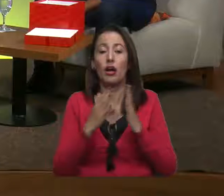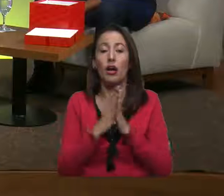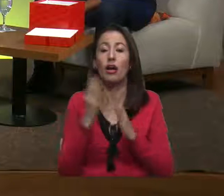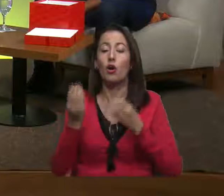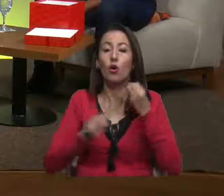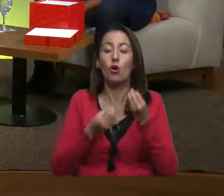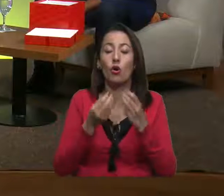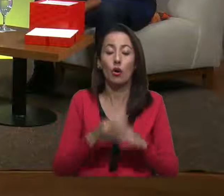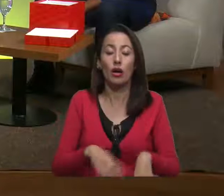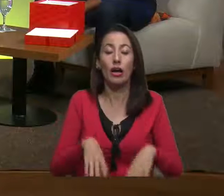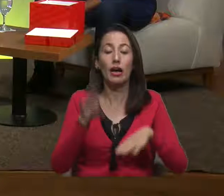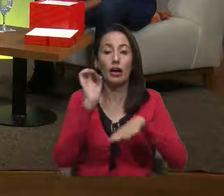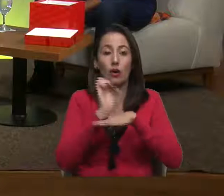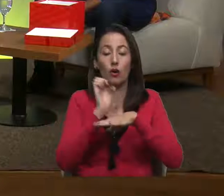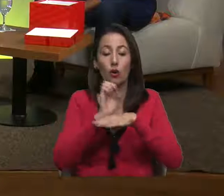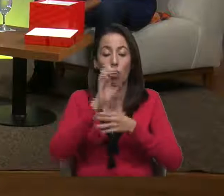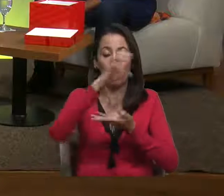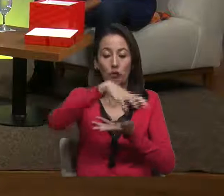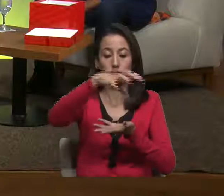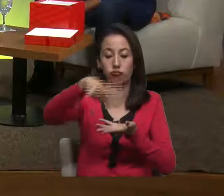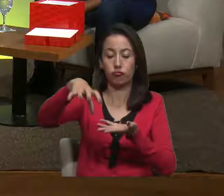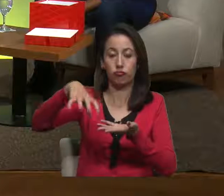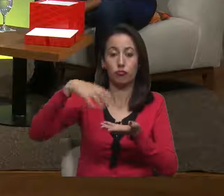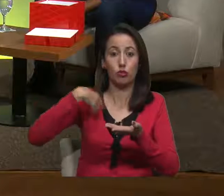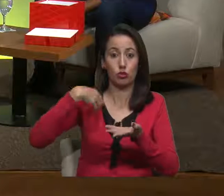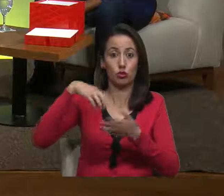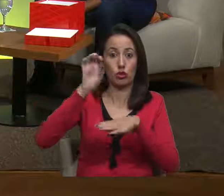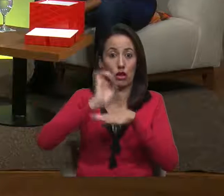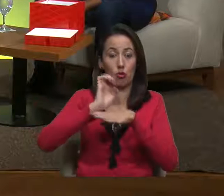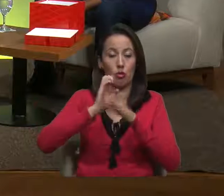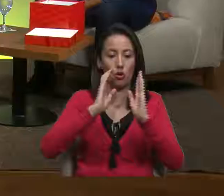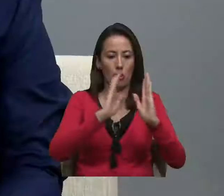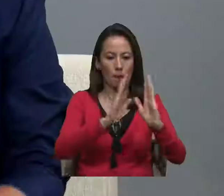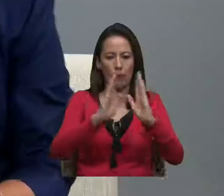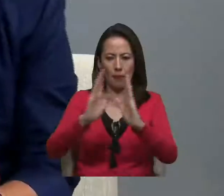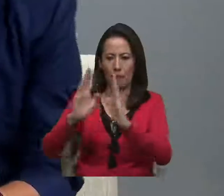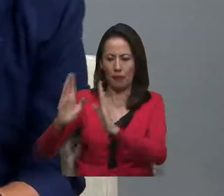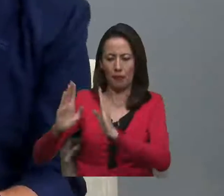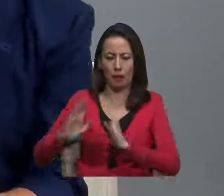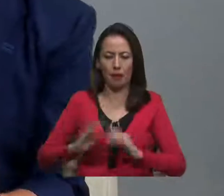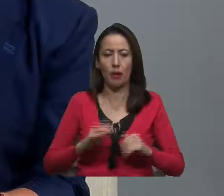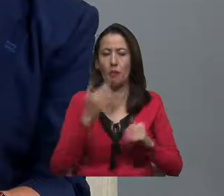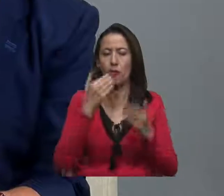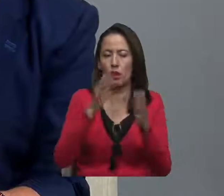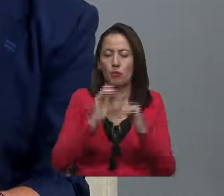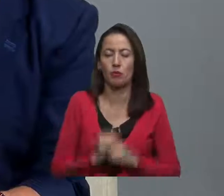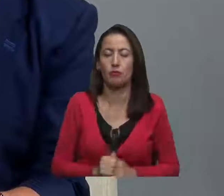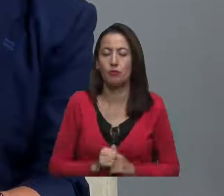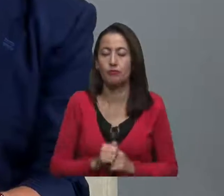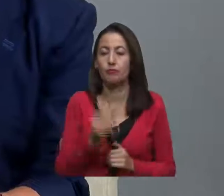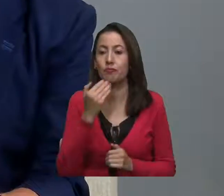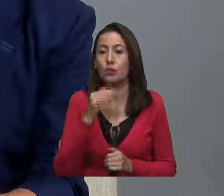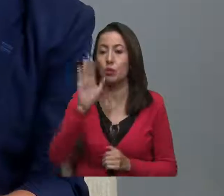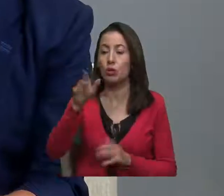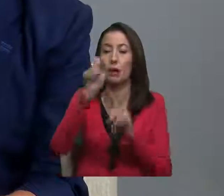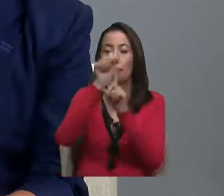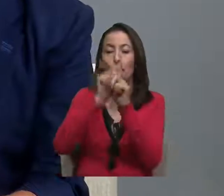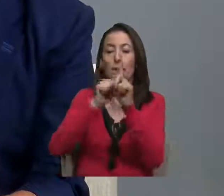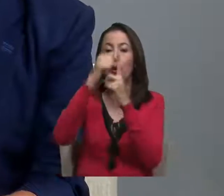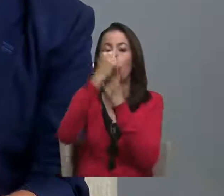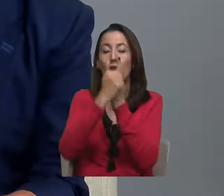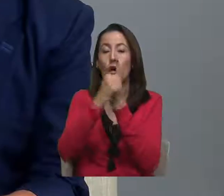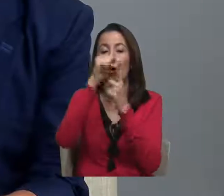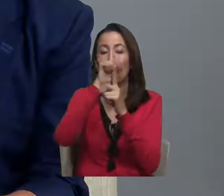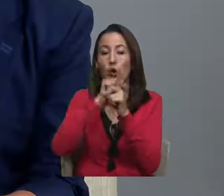vamos a dividir el país en zonas de producción agrícola sí y vamos a definir lo siguiente por ejemplo un producto digamos usted banano o